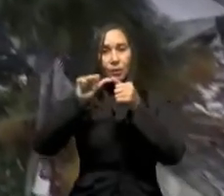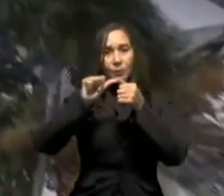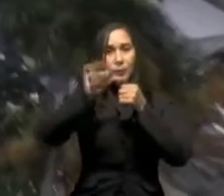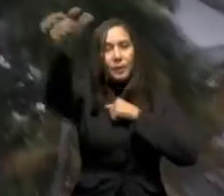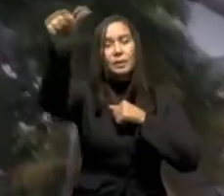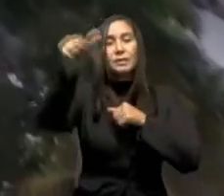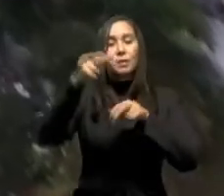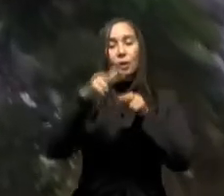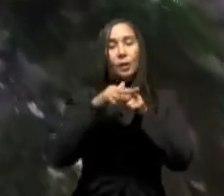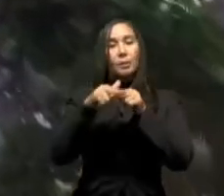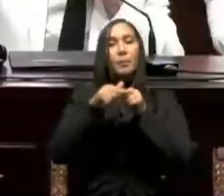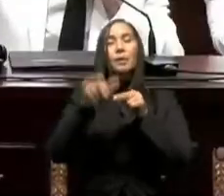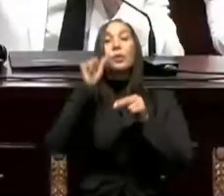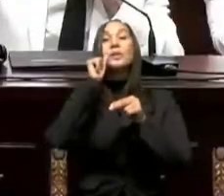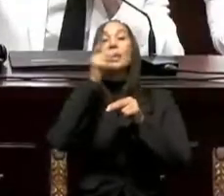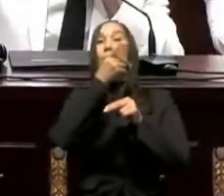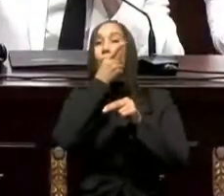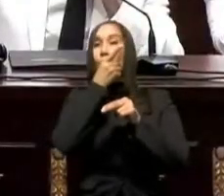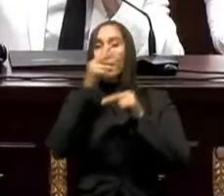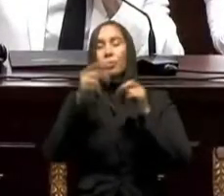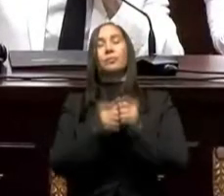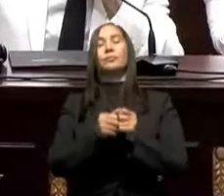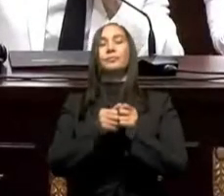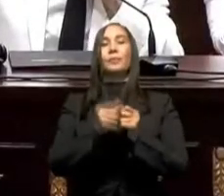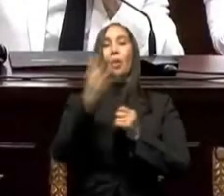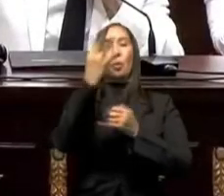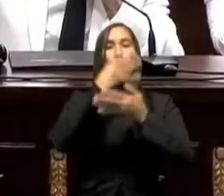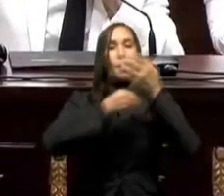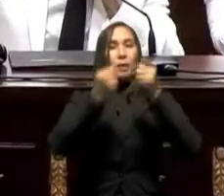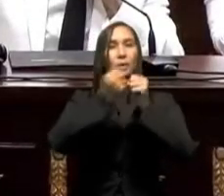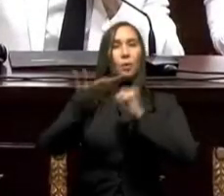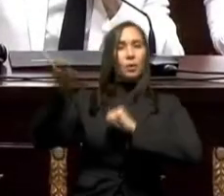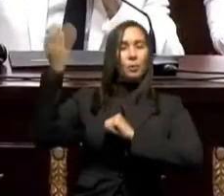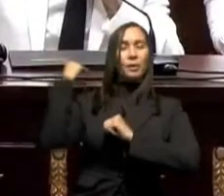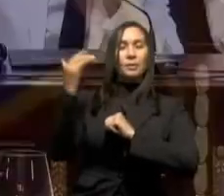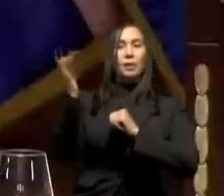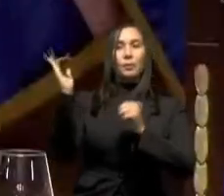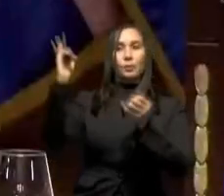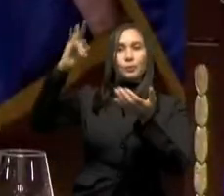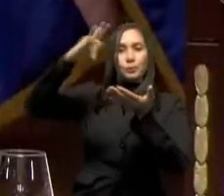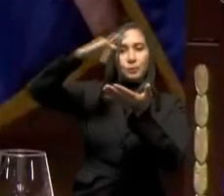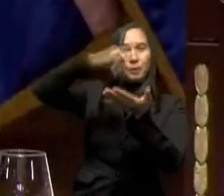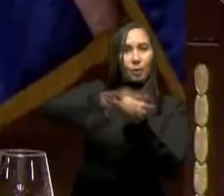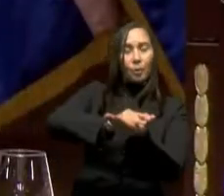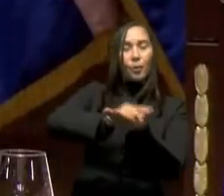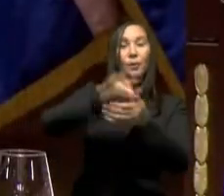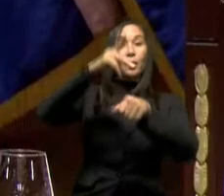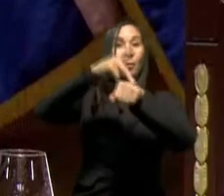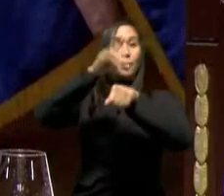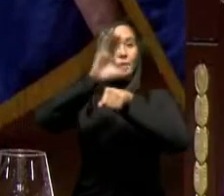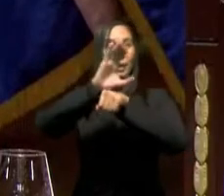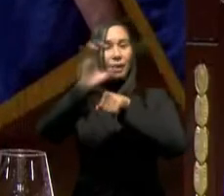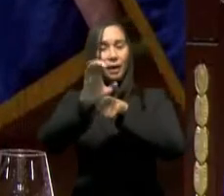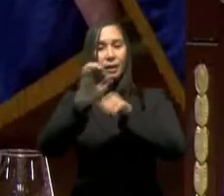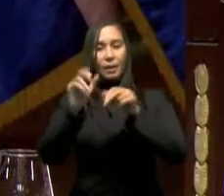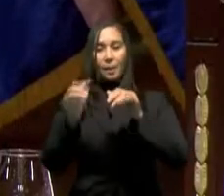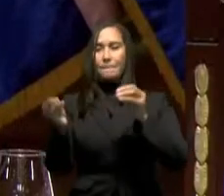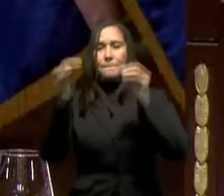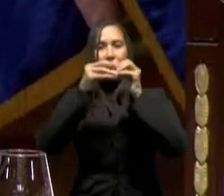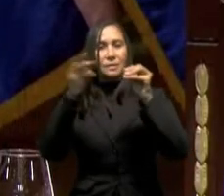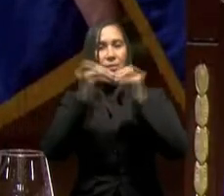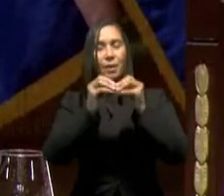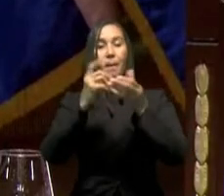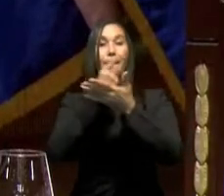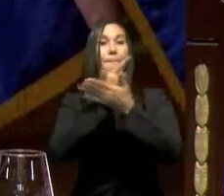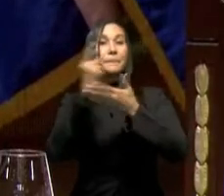Santo Domingo. En los pasados 4 años, el aeropuerto de Punta Cana ha duplicado sus instalaciones y el próximo año se iniciará